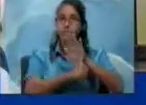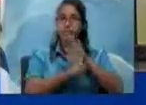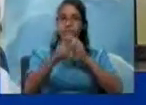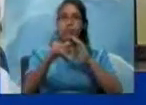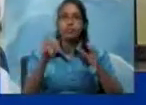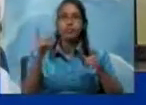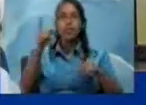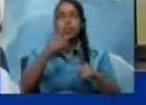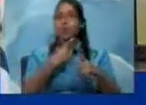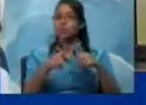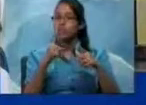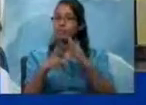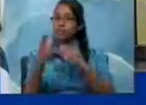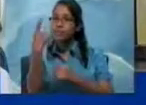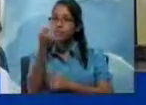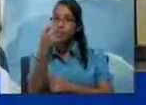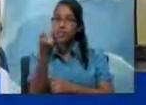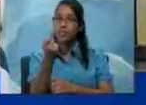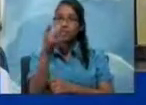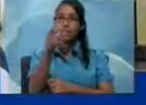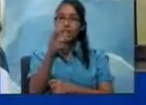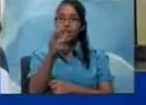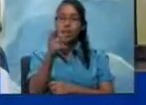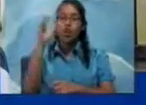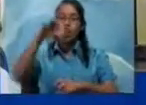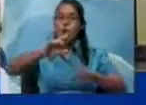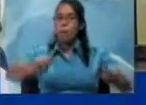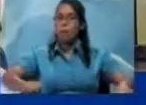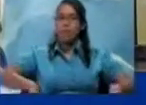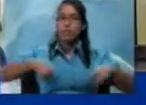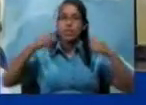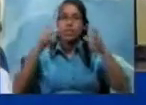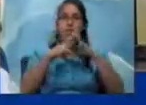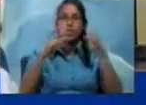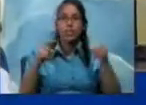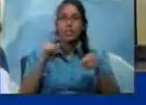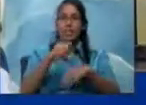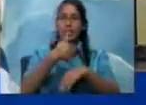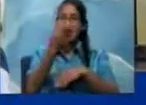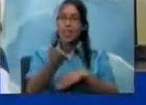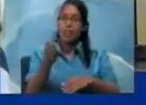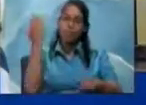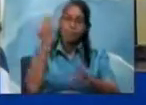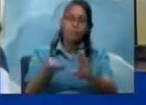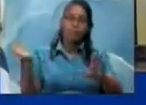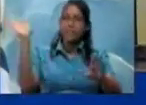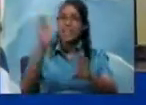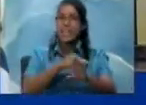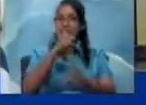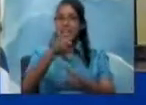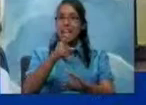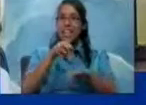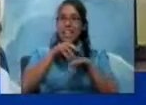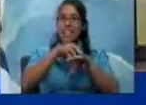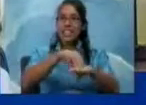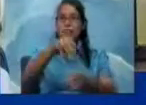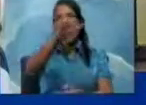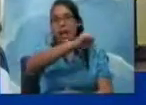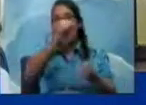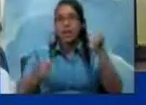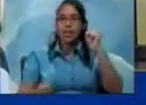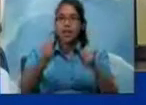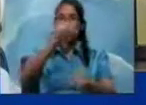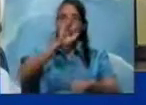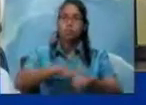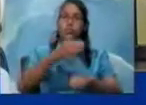quiten la plata le quiten los pantalones le den una paliza y le lleven el carro